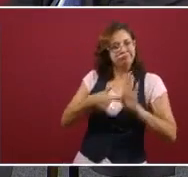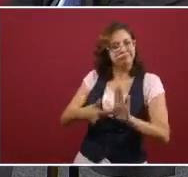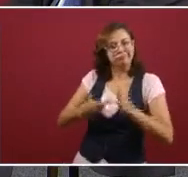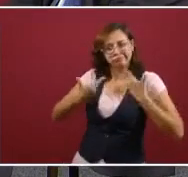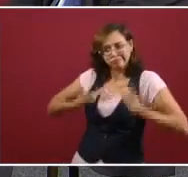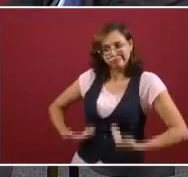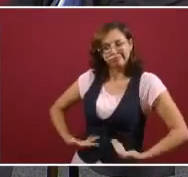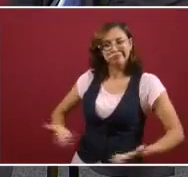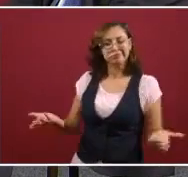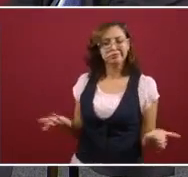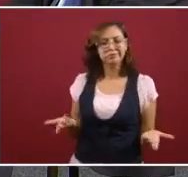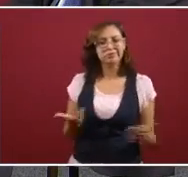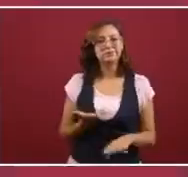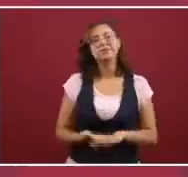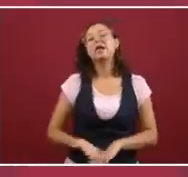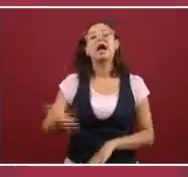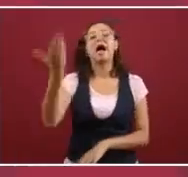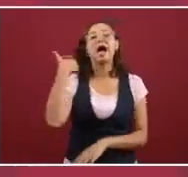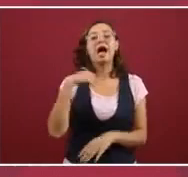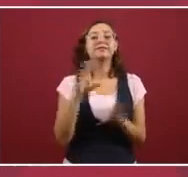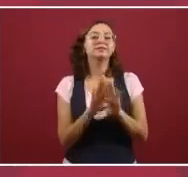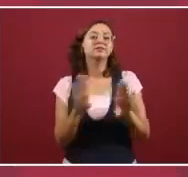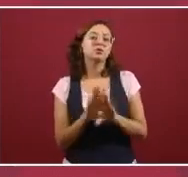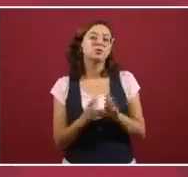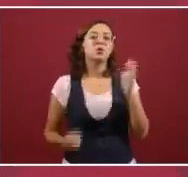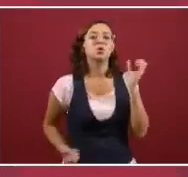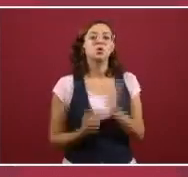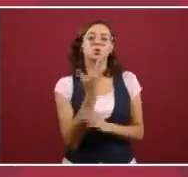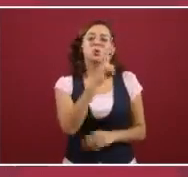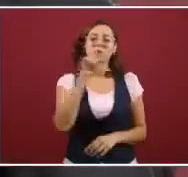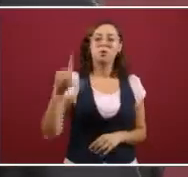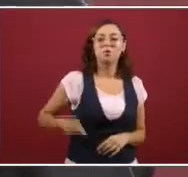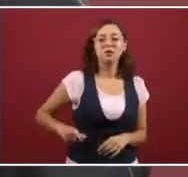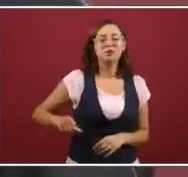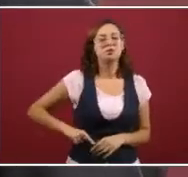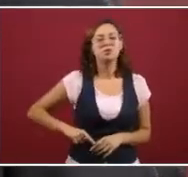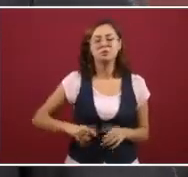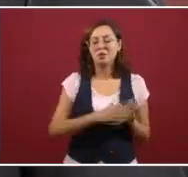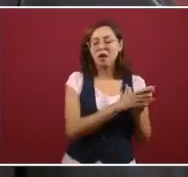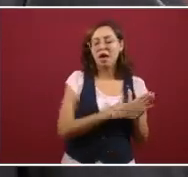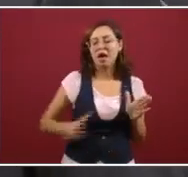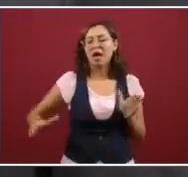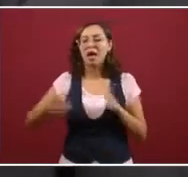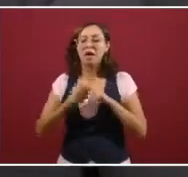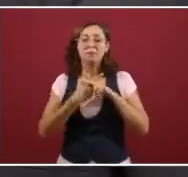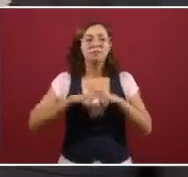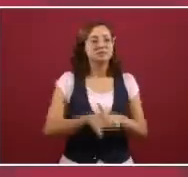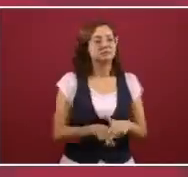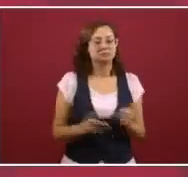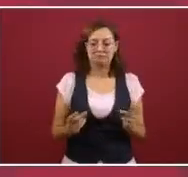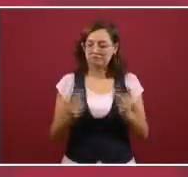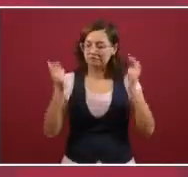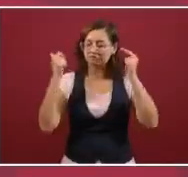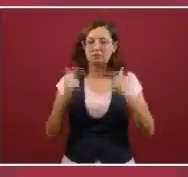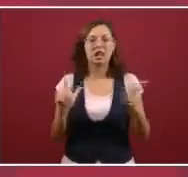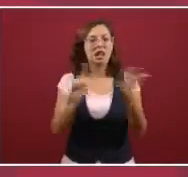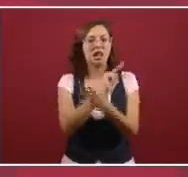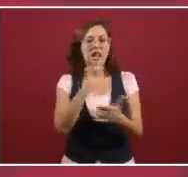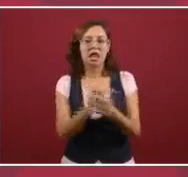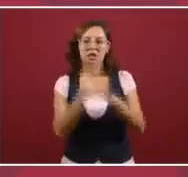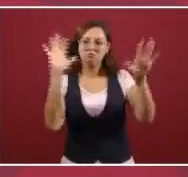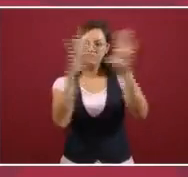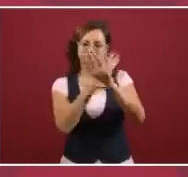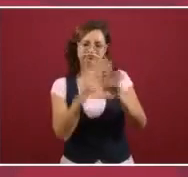¿Qué se hacía antes? Entraba un nuevo gobierno y lo primero eran las reformas